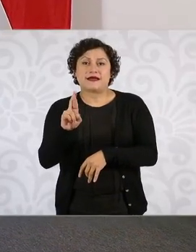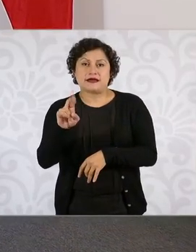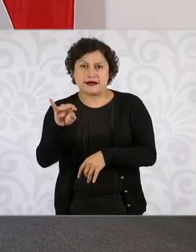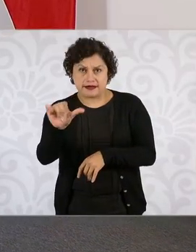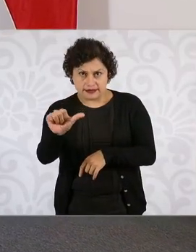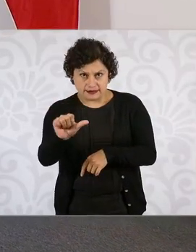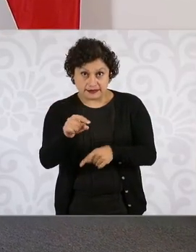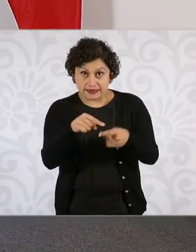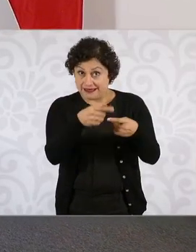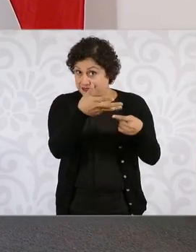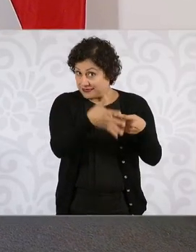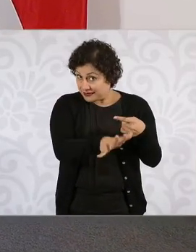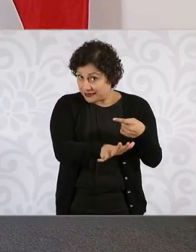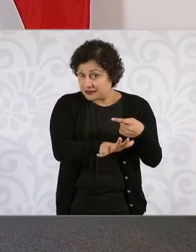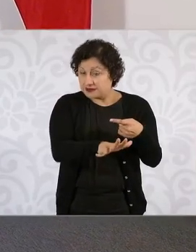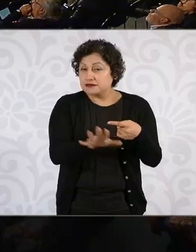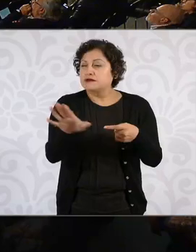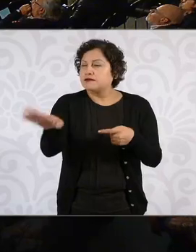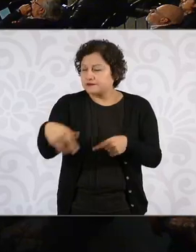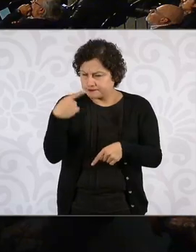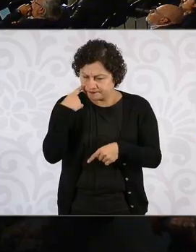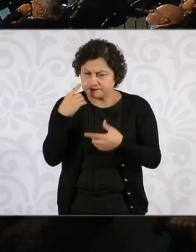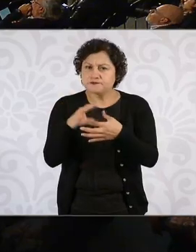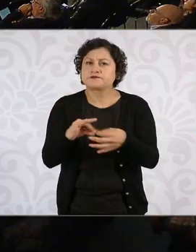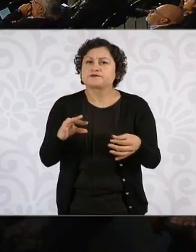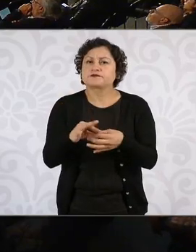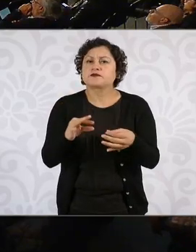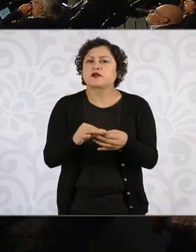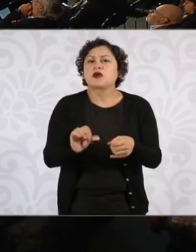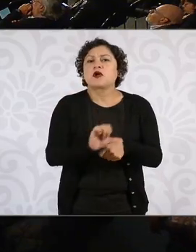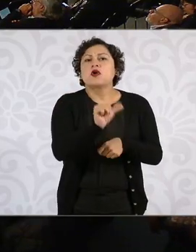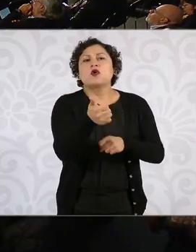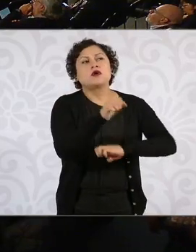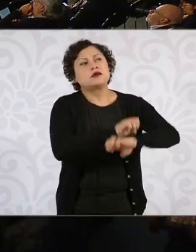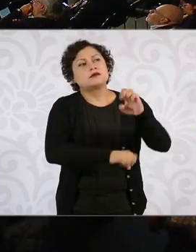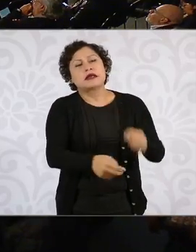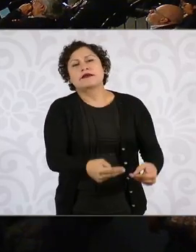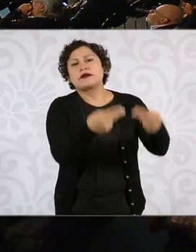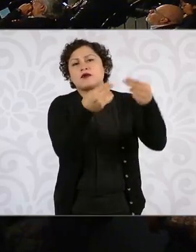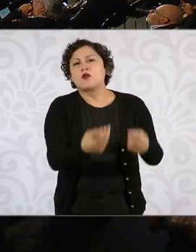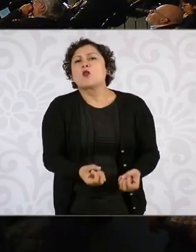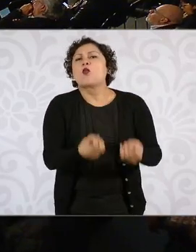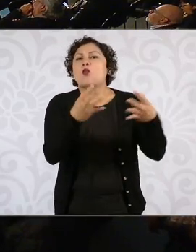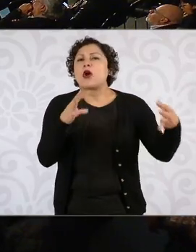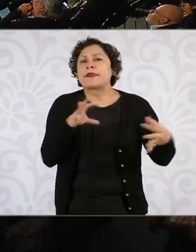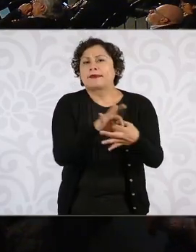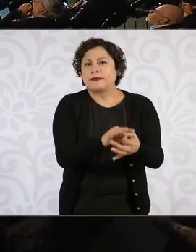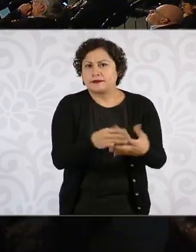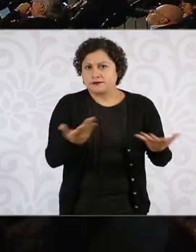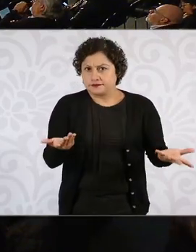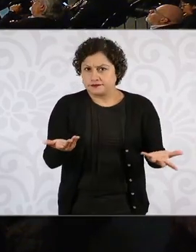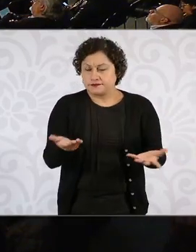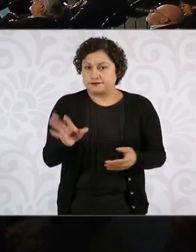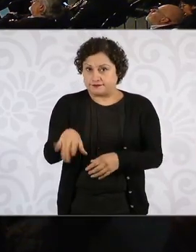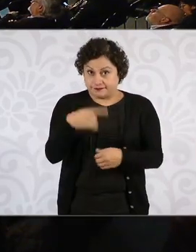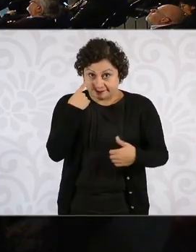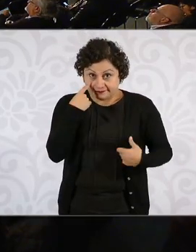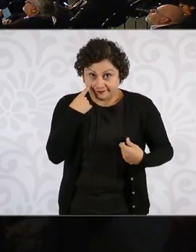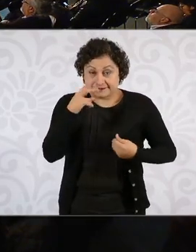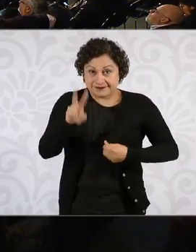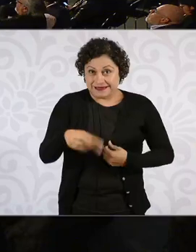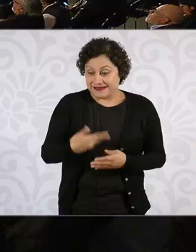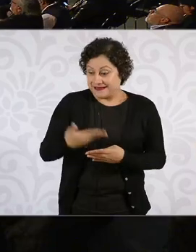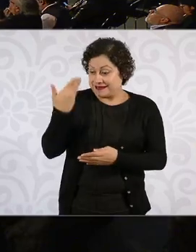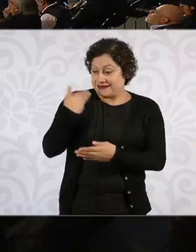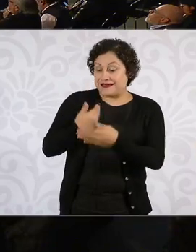las A ver, cuenta cuántas filiales y unidades de negocio, o sea, ¿cómo se fragmentó